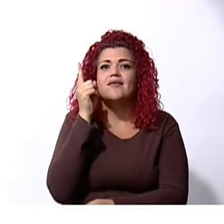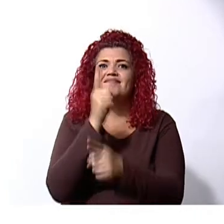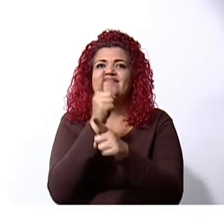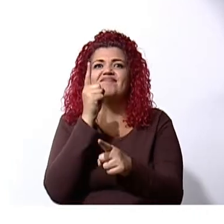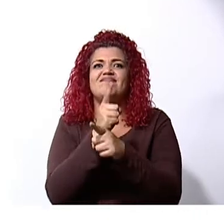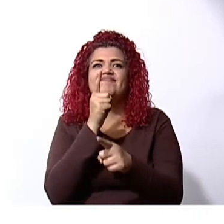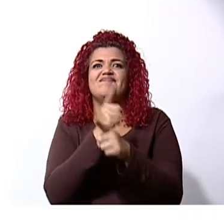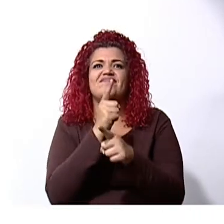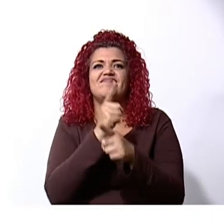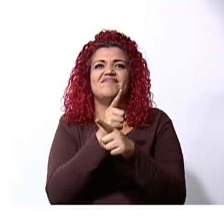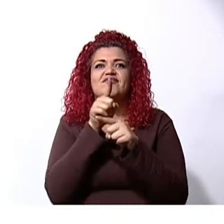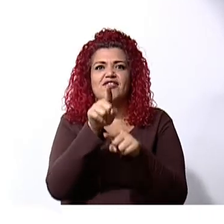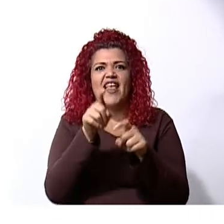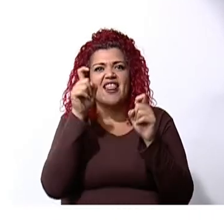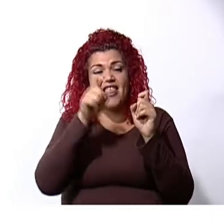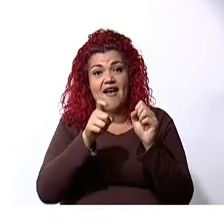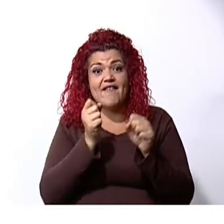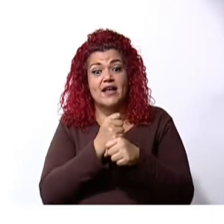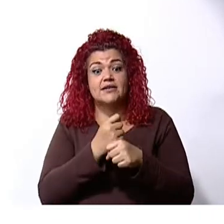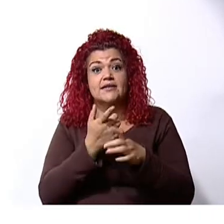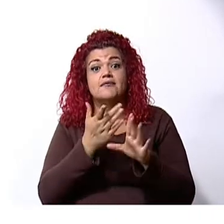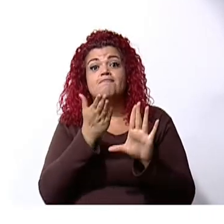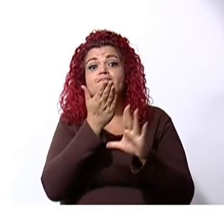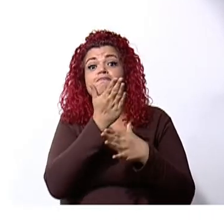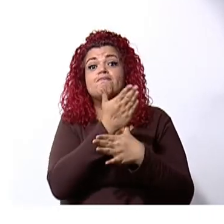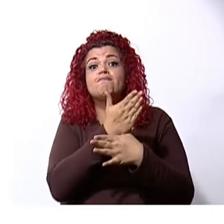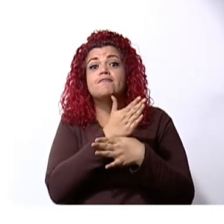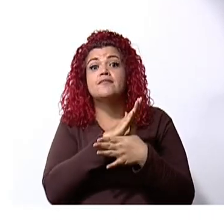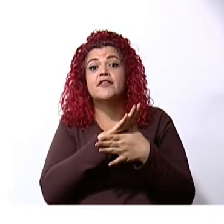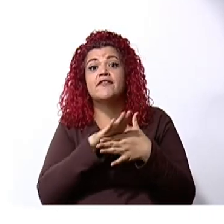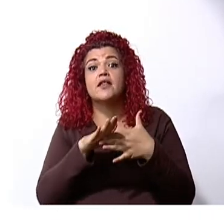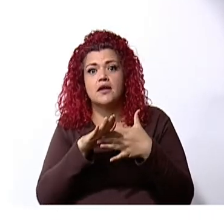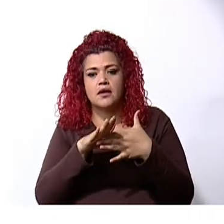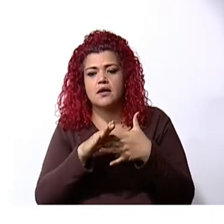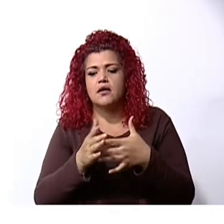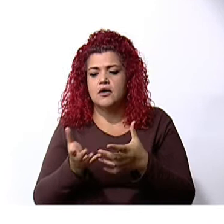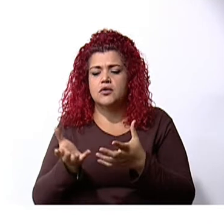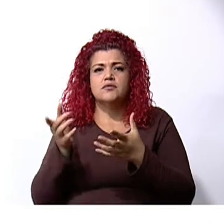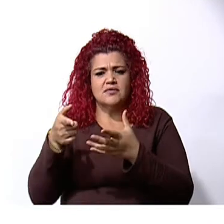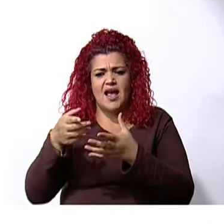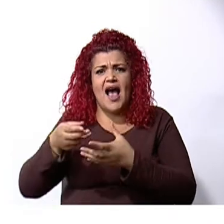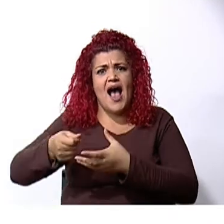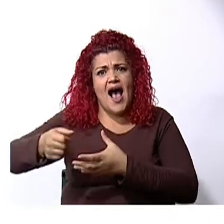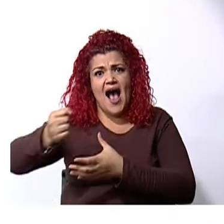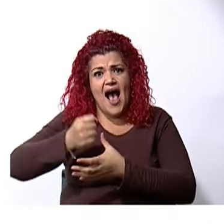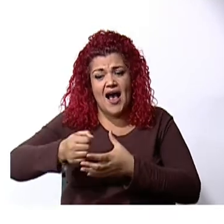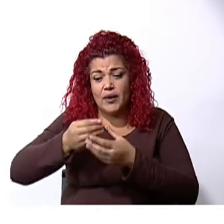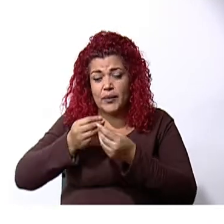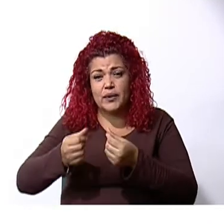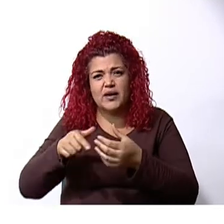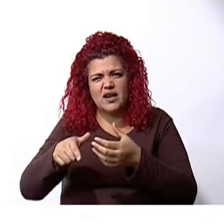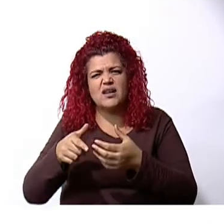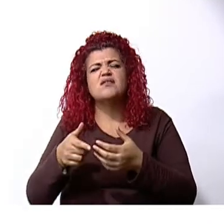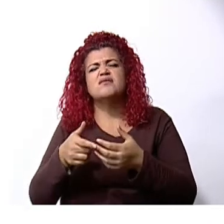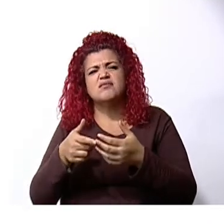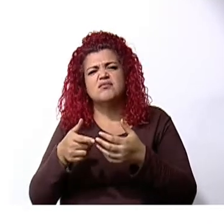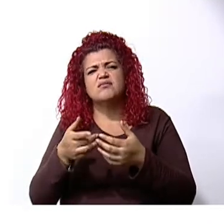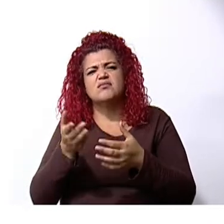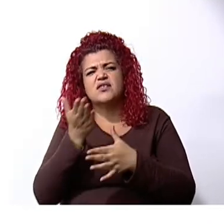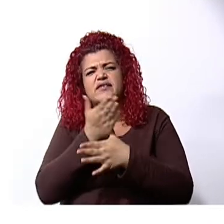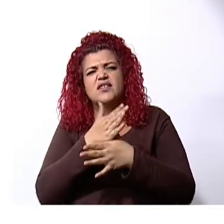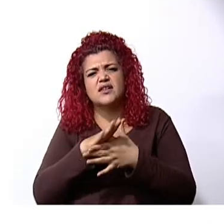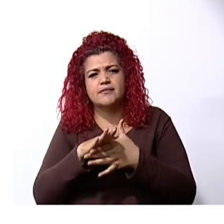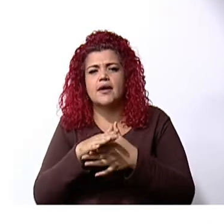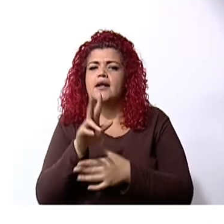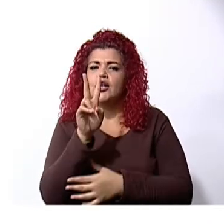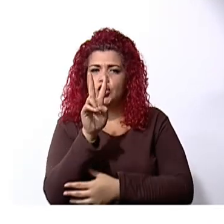correcto. Lo que deberíamos de hacer es dividir la cantidad de harina ¿entre cuánto?